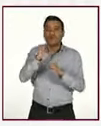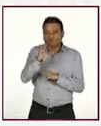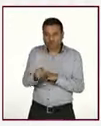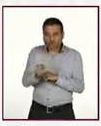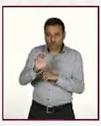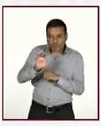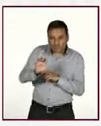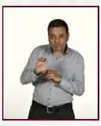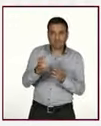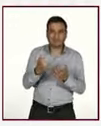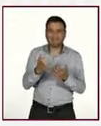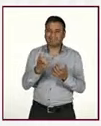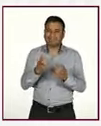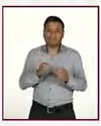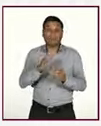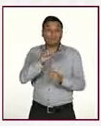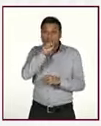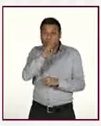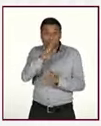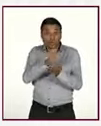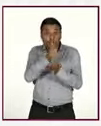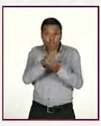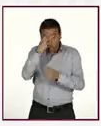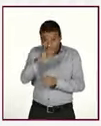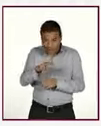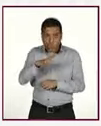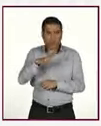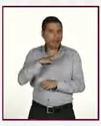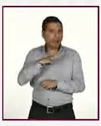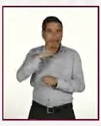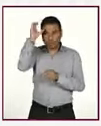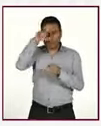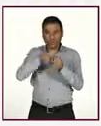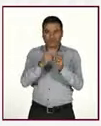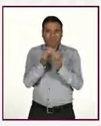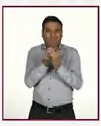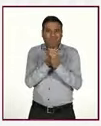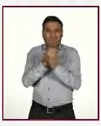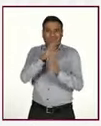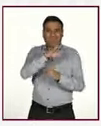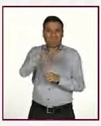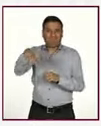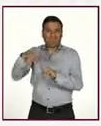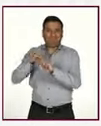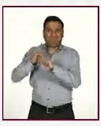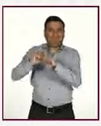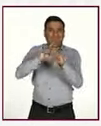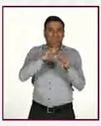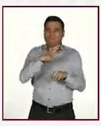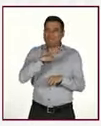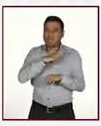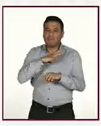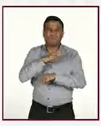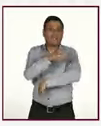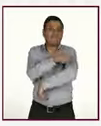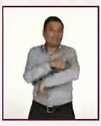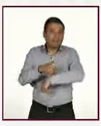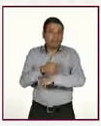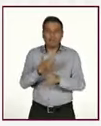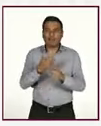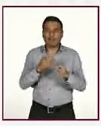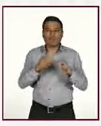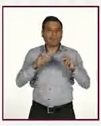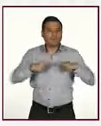sur. Entonces, en la misma Ciudad de México. Claro, totalmente. Estos rituales, estos valores, estas creencias familiares cambian, ¿no? Sí. O